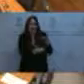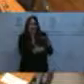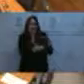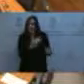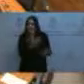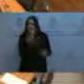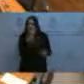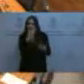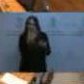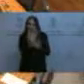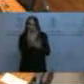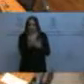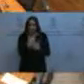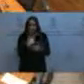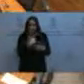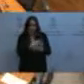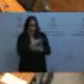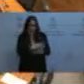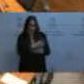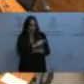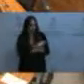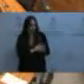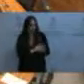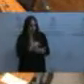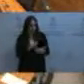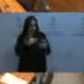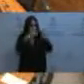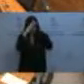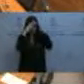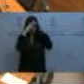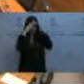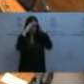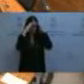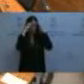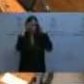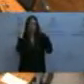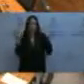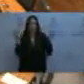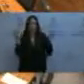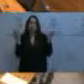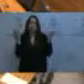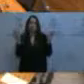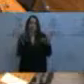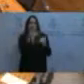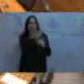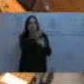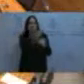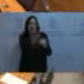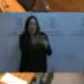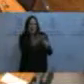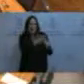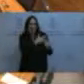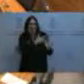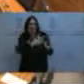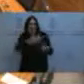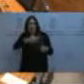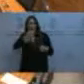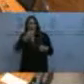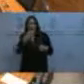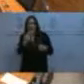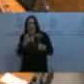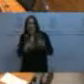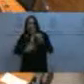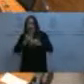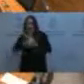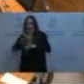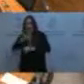3 días leyendo el periódico que he hecho las manos a la cabeza. Están ustedes para dar lecciones de